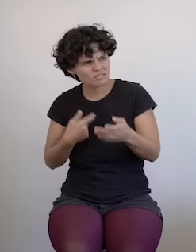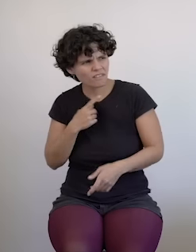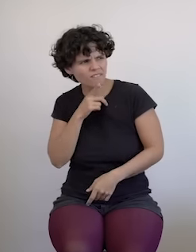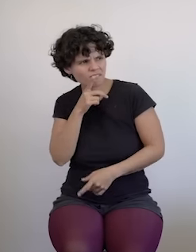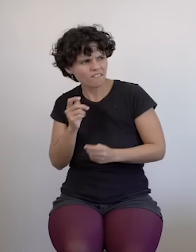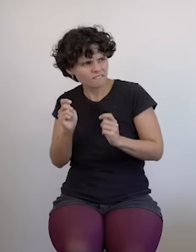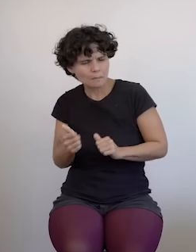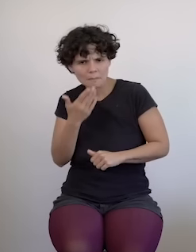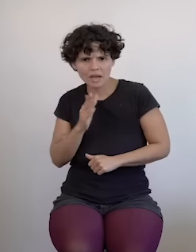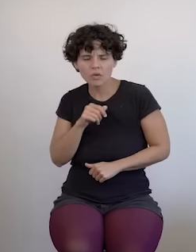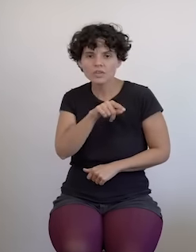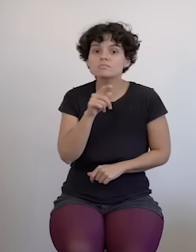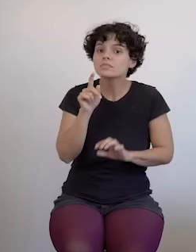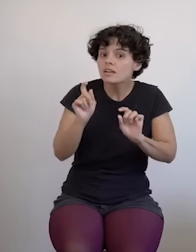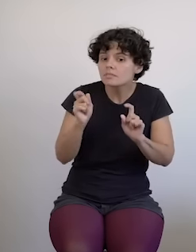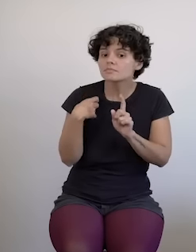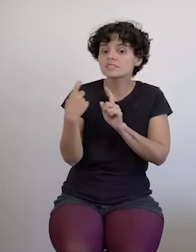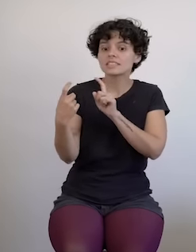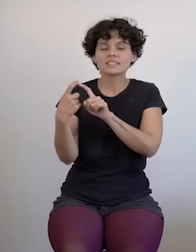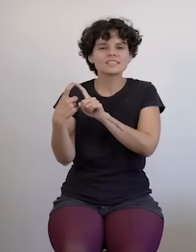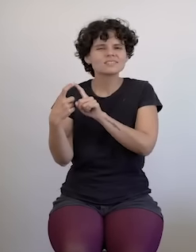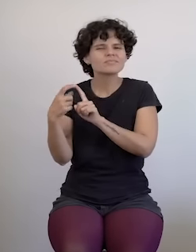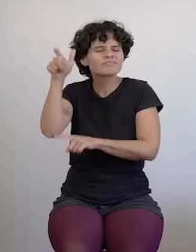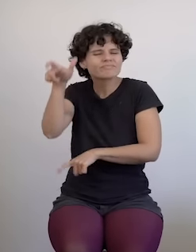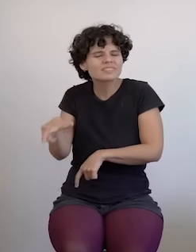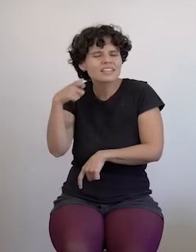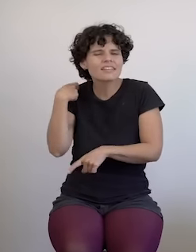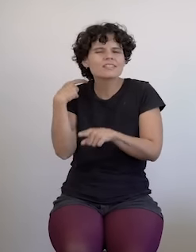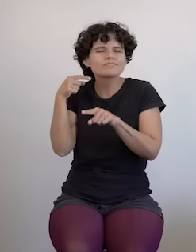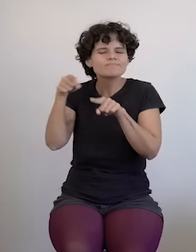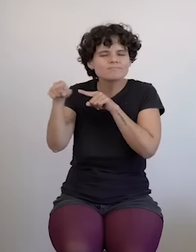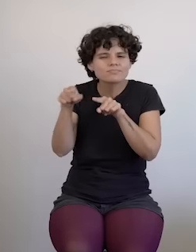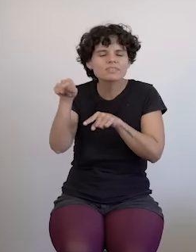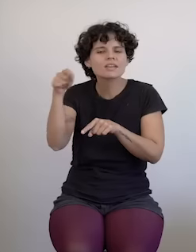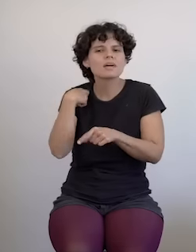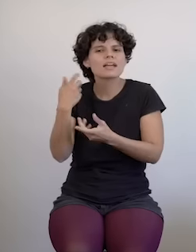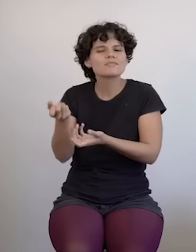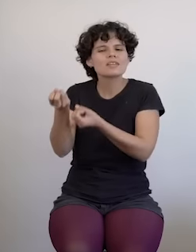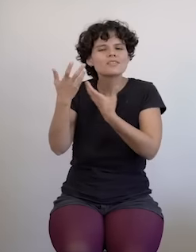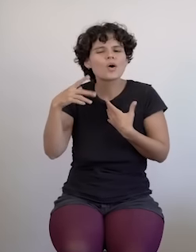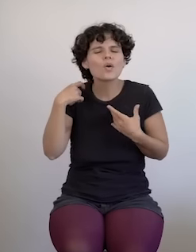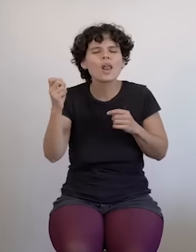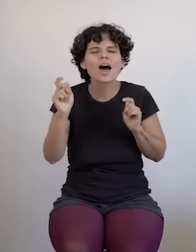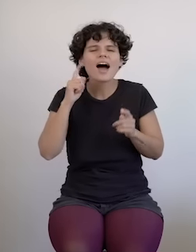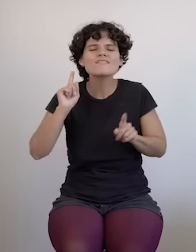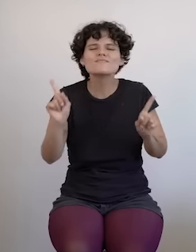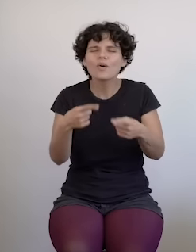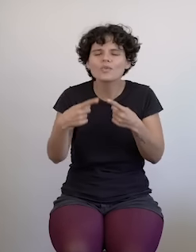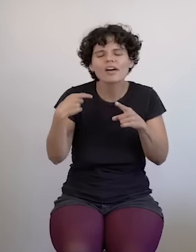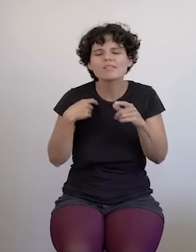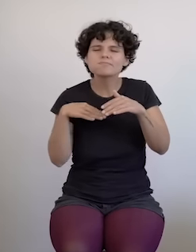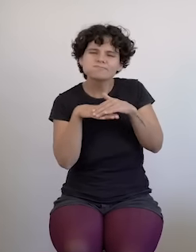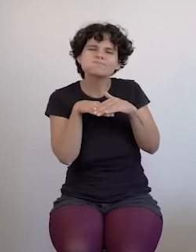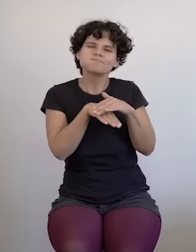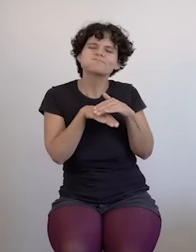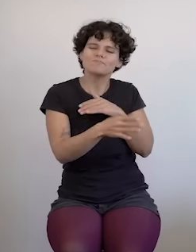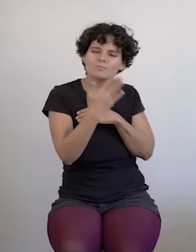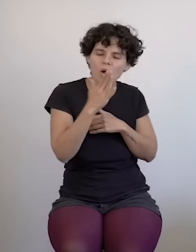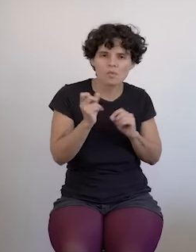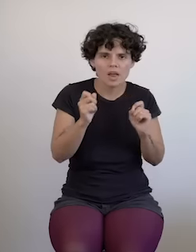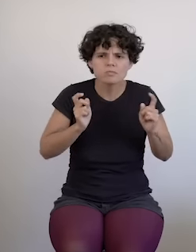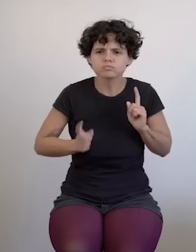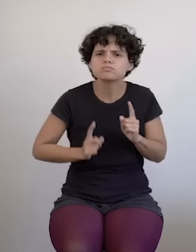guay no calza. Así que vamos a hacer la estrategia. Ahí hablé con Arau Danesi y él me cambió así el ritmo. Me puso un mambo de ajo. Y me dijo,